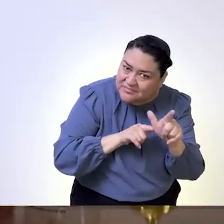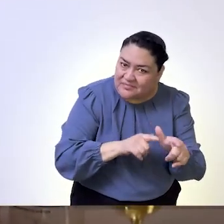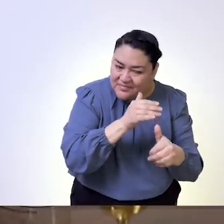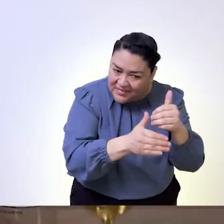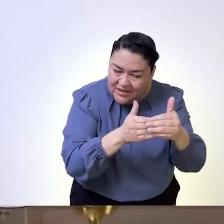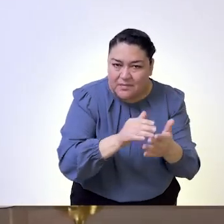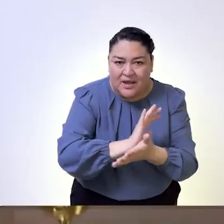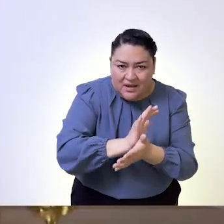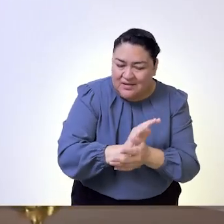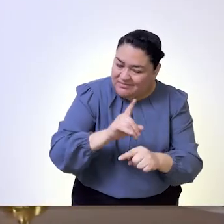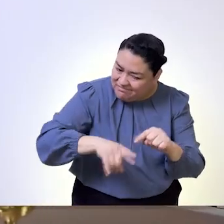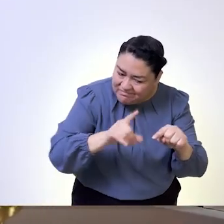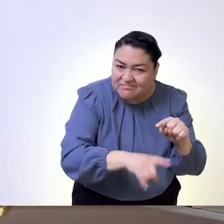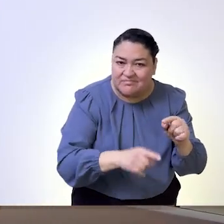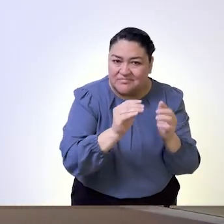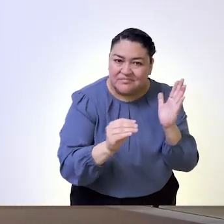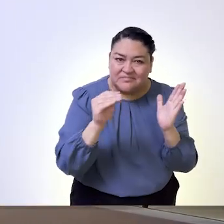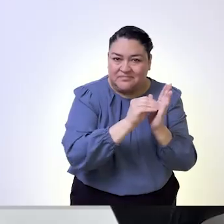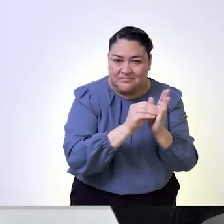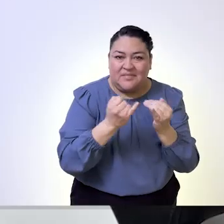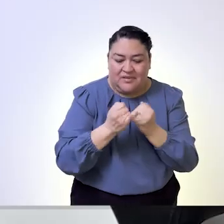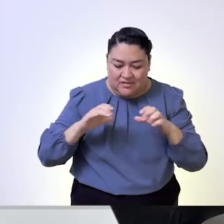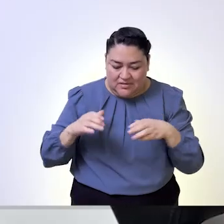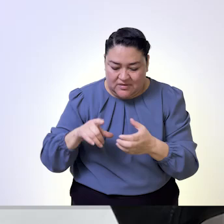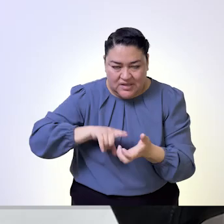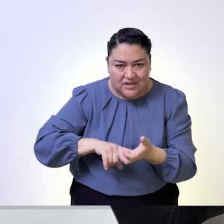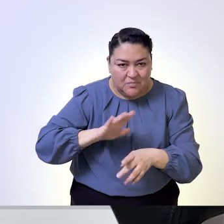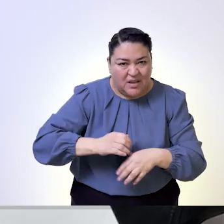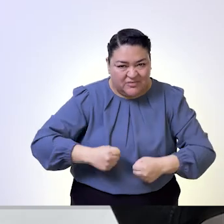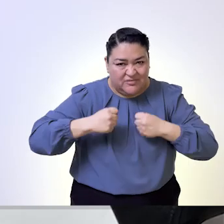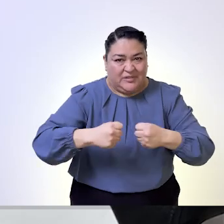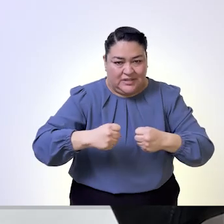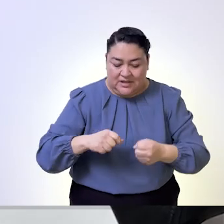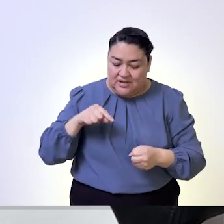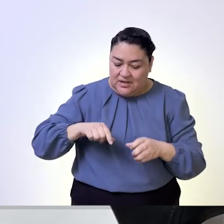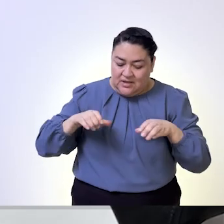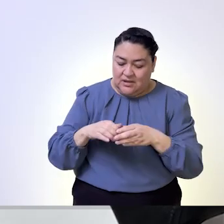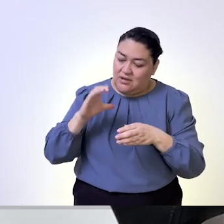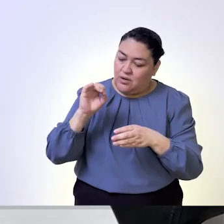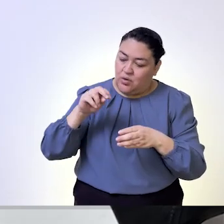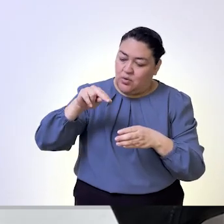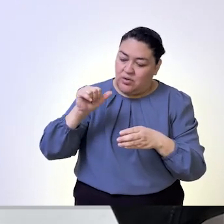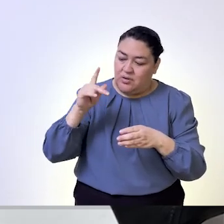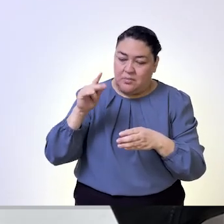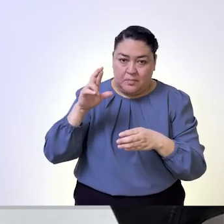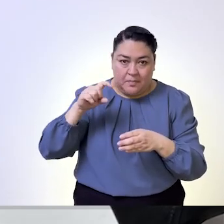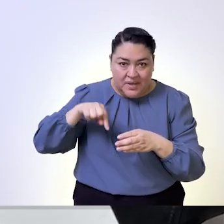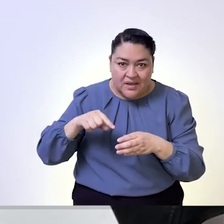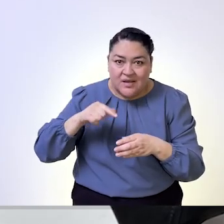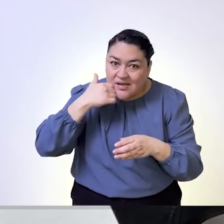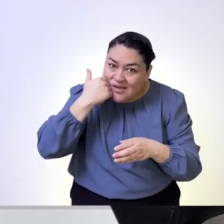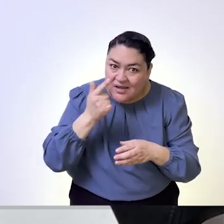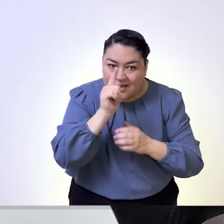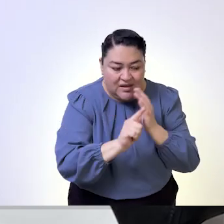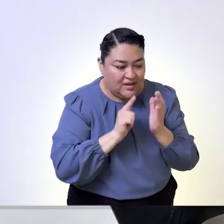avances en términos del derecho antidiscriminatorio, en el fortalecimiento del mecanismo y de la institución, que inclusive